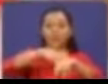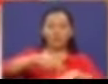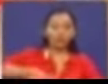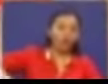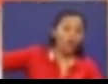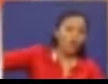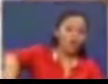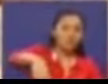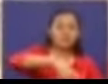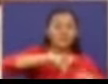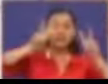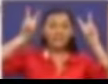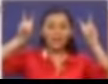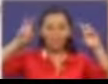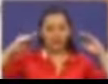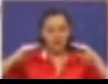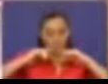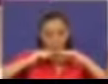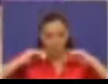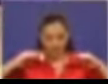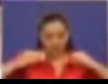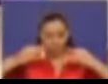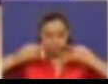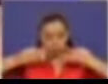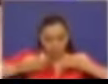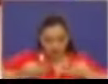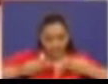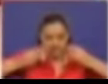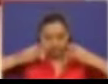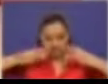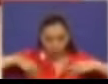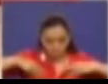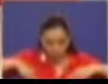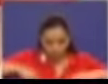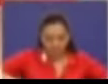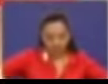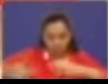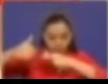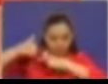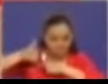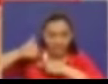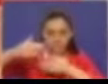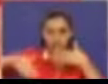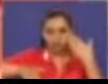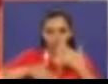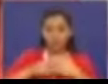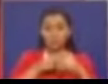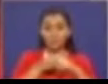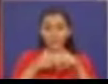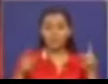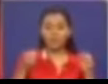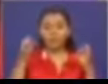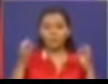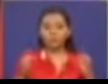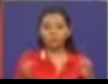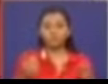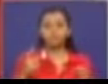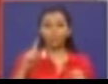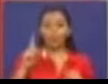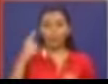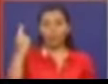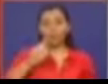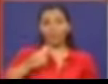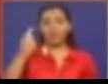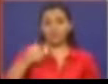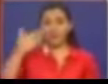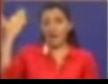Equidad, justicia, con metodología, con estructura, con encargados. Pero yo he dialogado desde el primer día. Acabamos de dialogar con